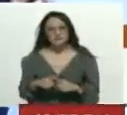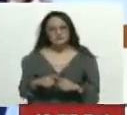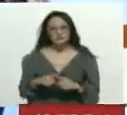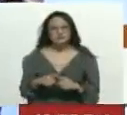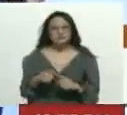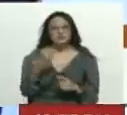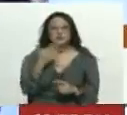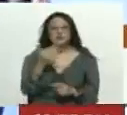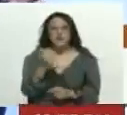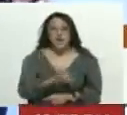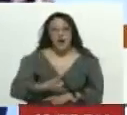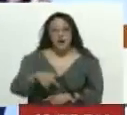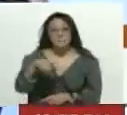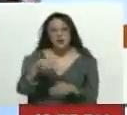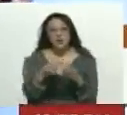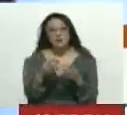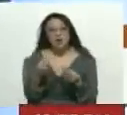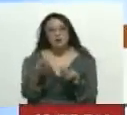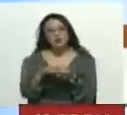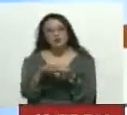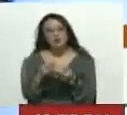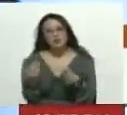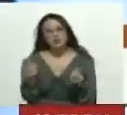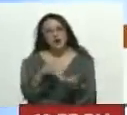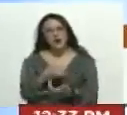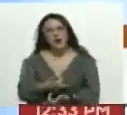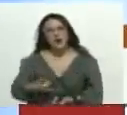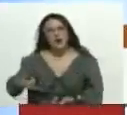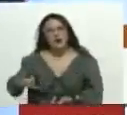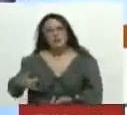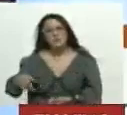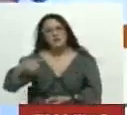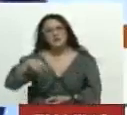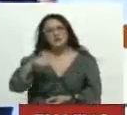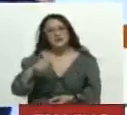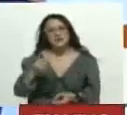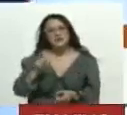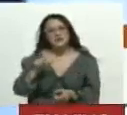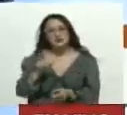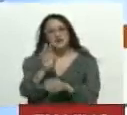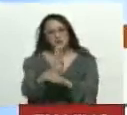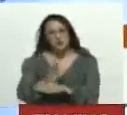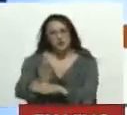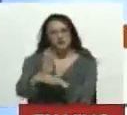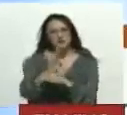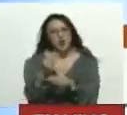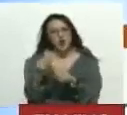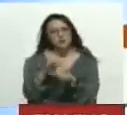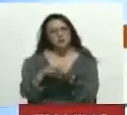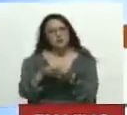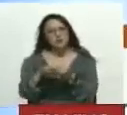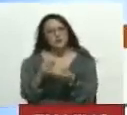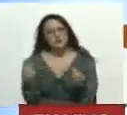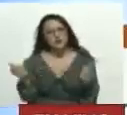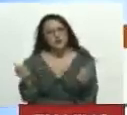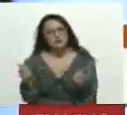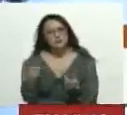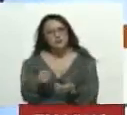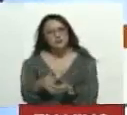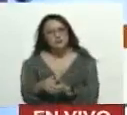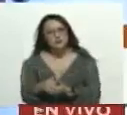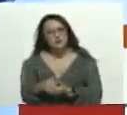sea si hay hambre en un territorio Cómo solventamos el hambre si hay necesidad de abrigo cómo lo solventamos es necesidad de